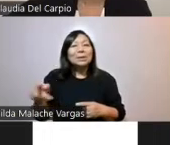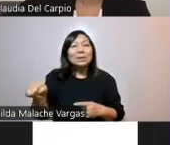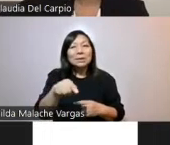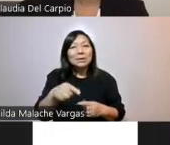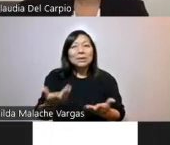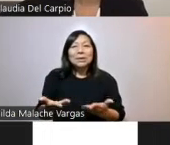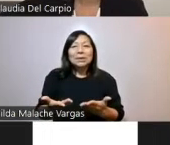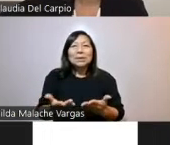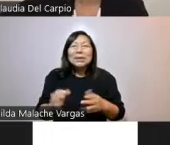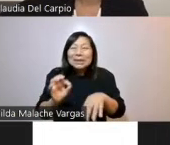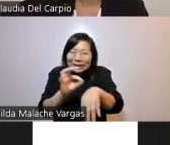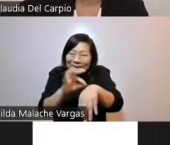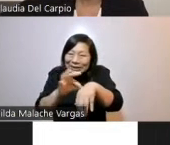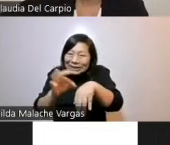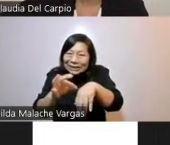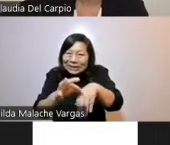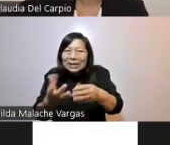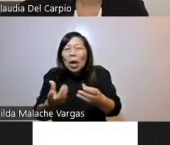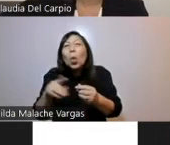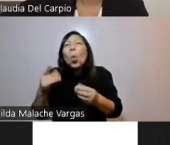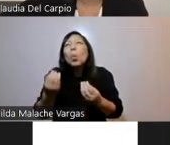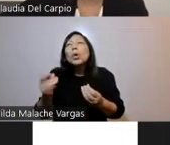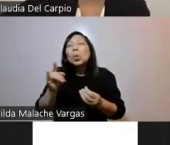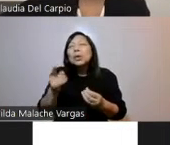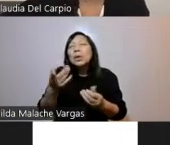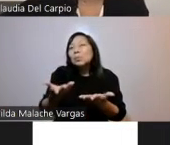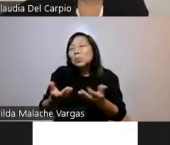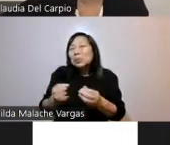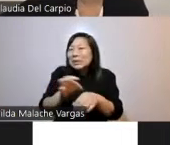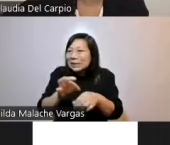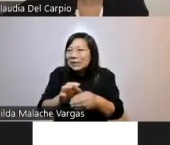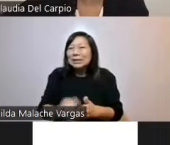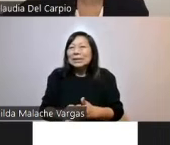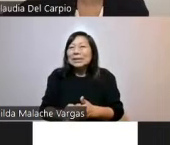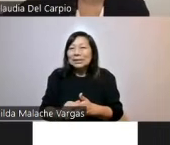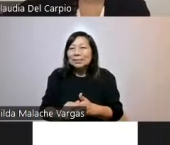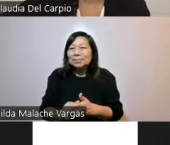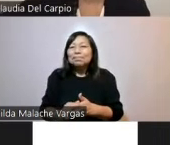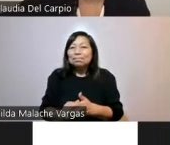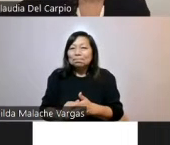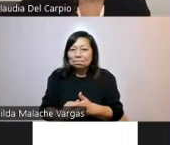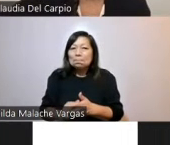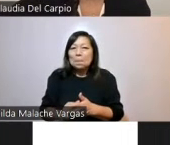hacen dermatitis vulvar por toallas higiénicas, que es muy frecuente.